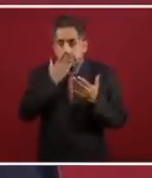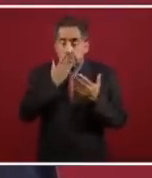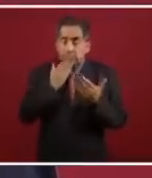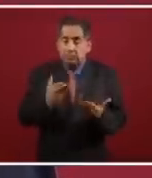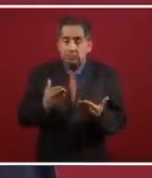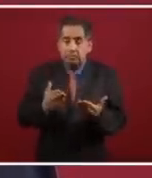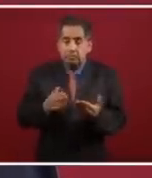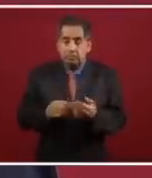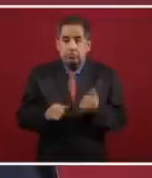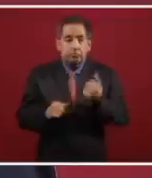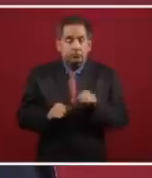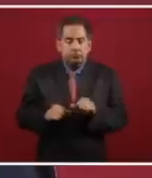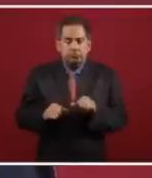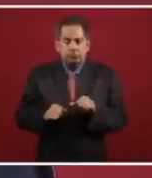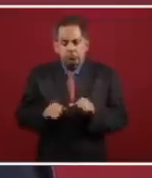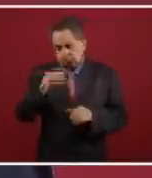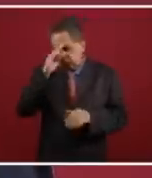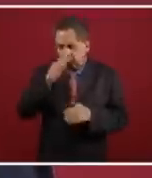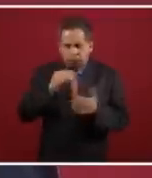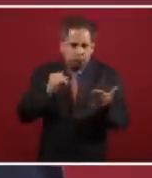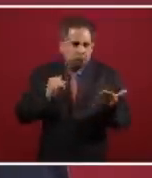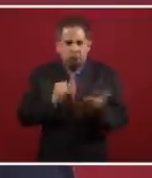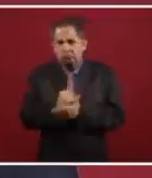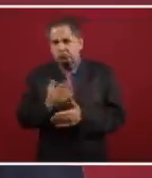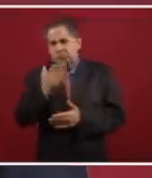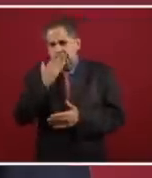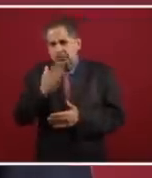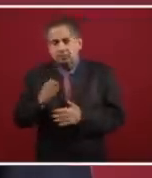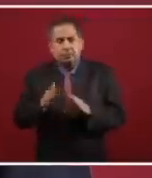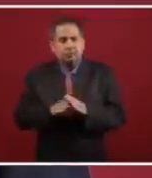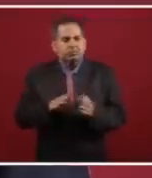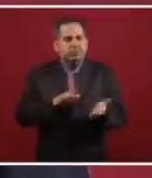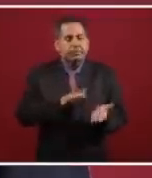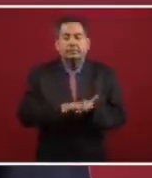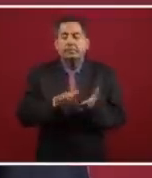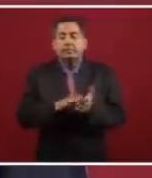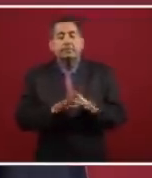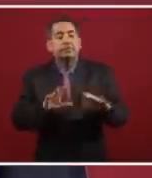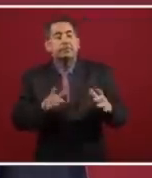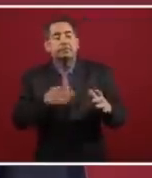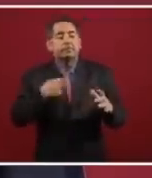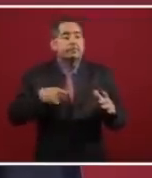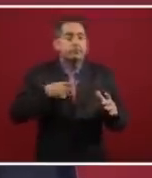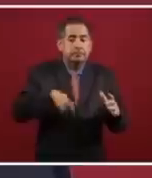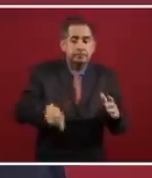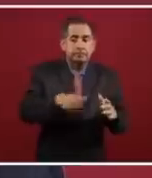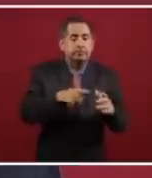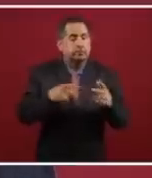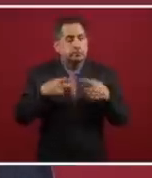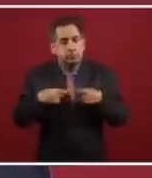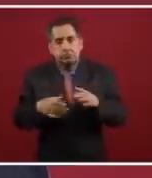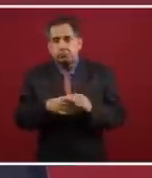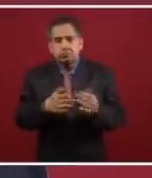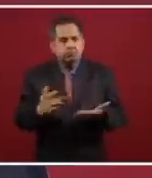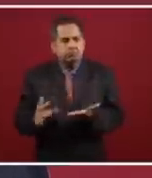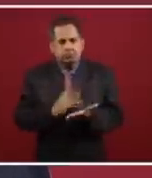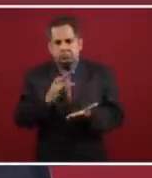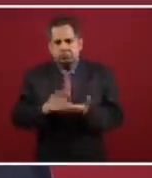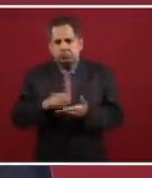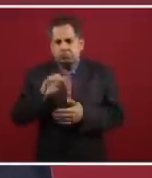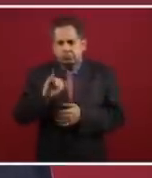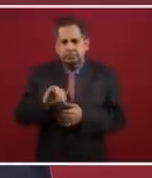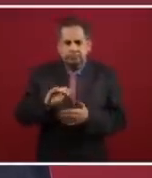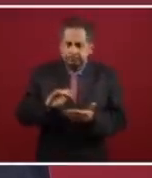buena decisión la que se tomó, apoyada por la gente, por los ciudadanos, a los que